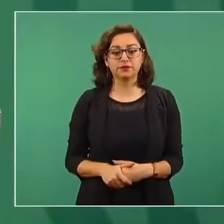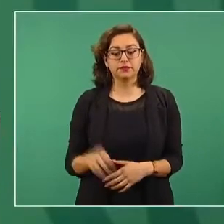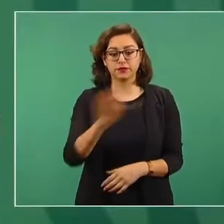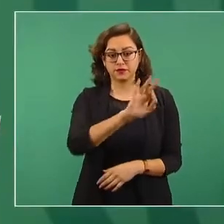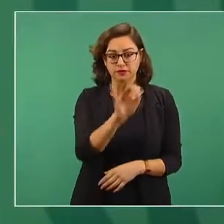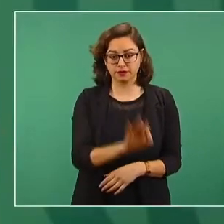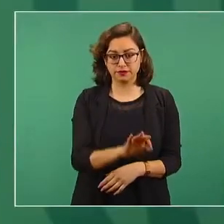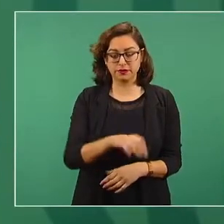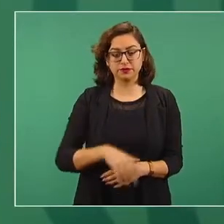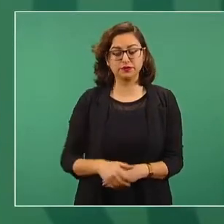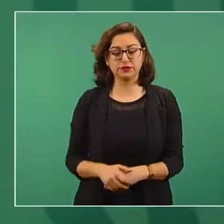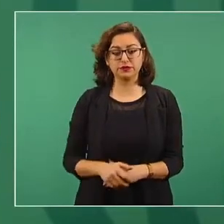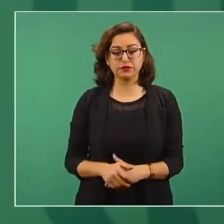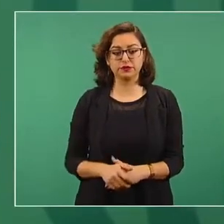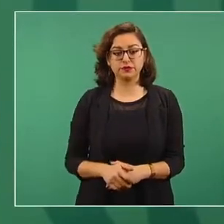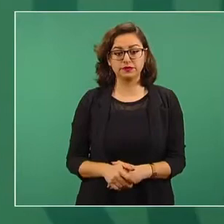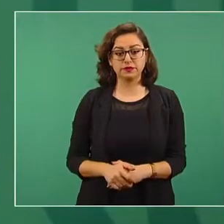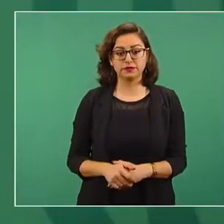26.97%.